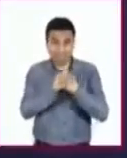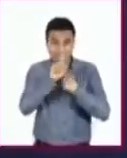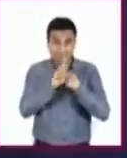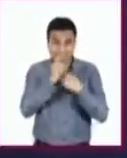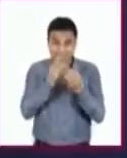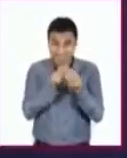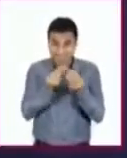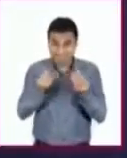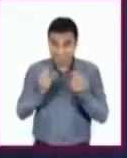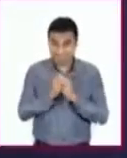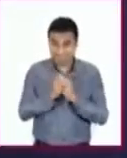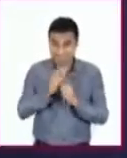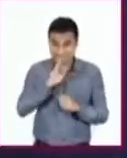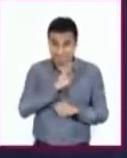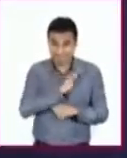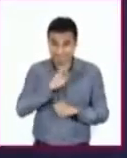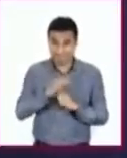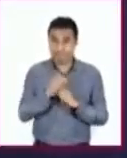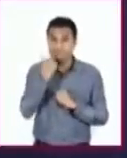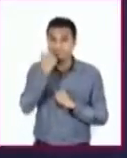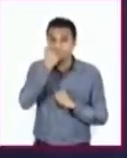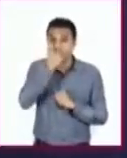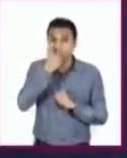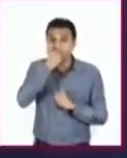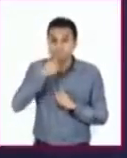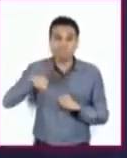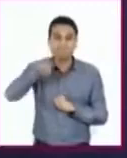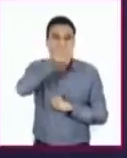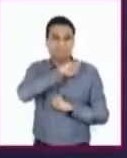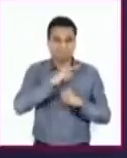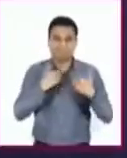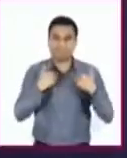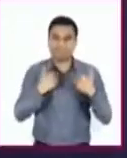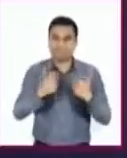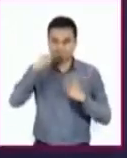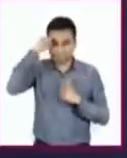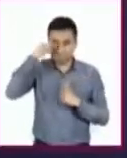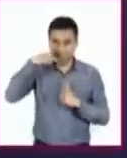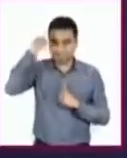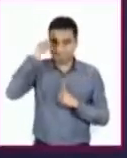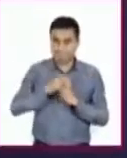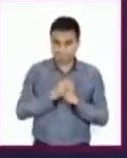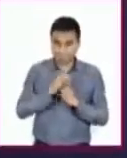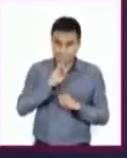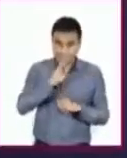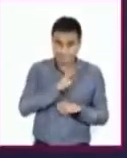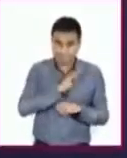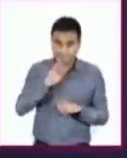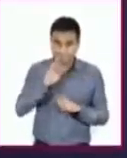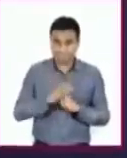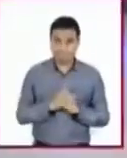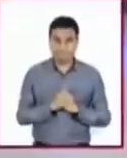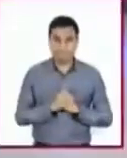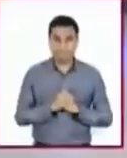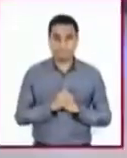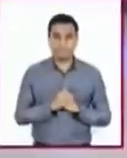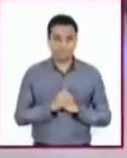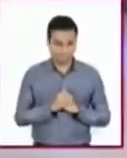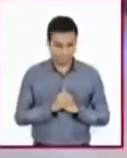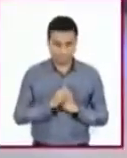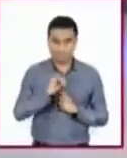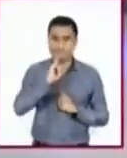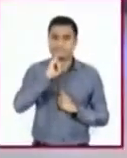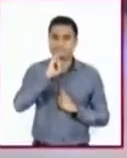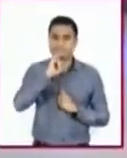con números decimales? Para que las alumnas y los alumnos puedan aplicar correctamente los conocimientos adquiridos. Por